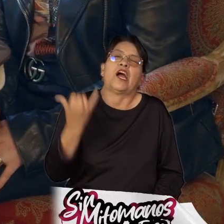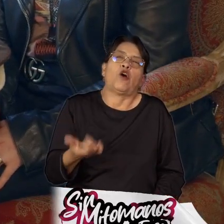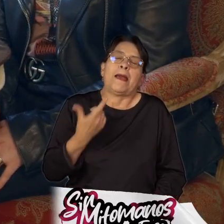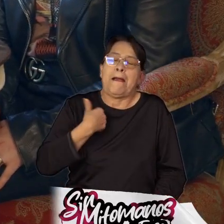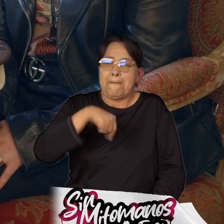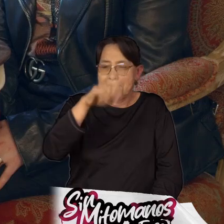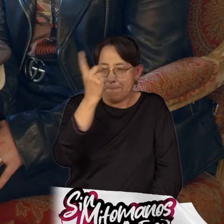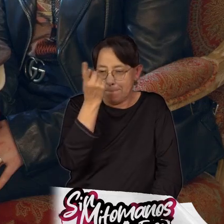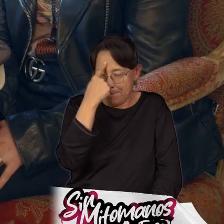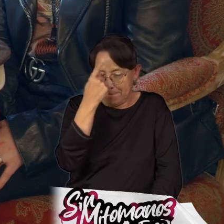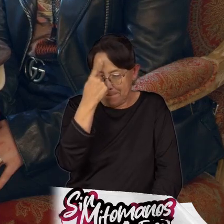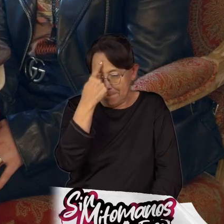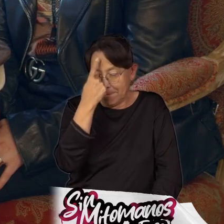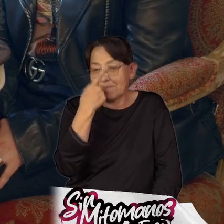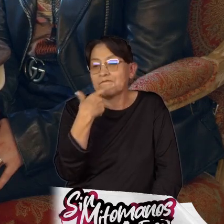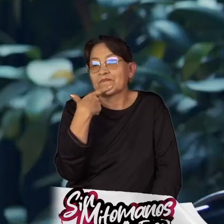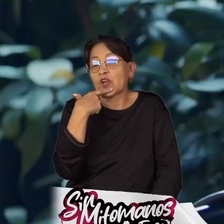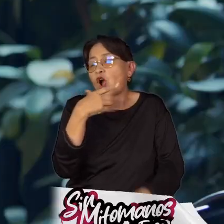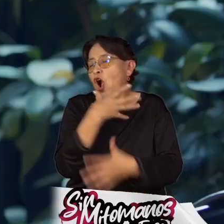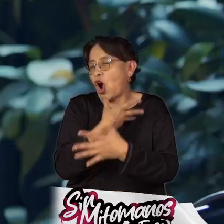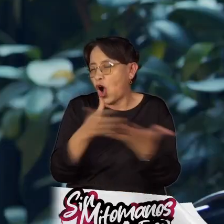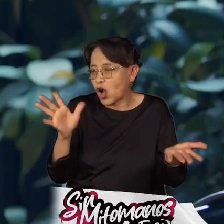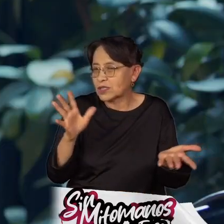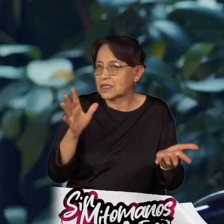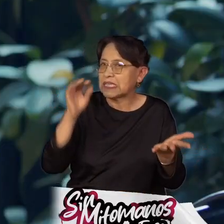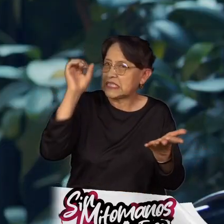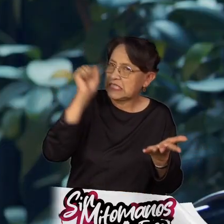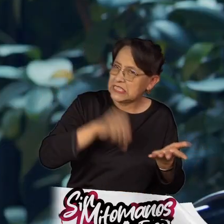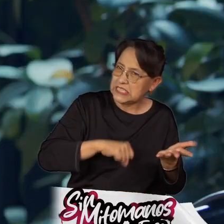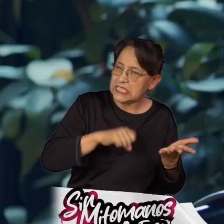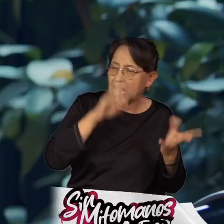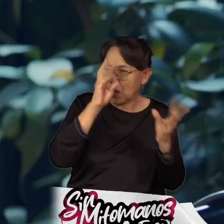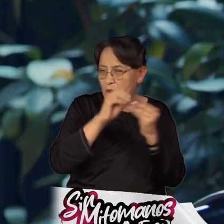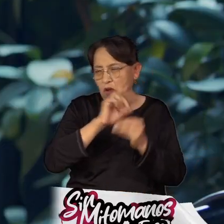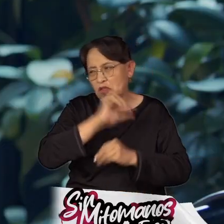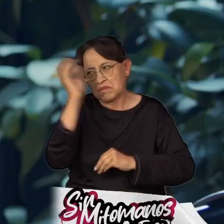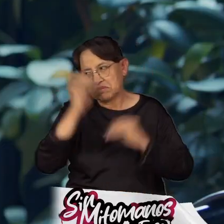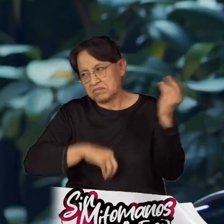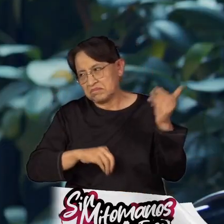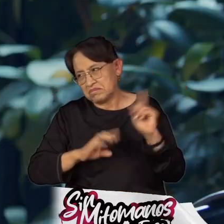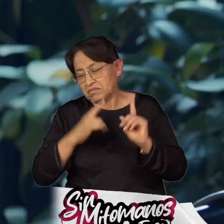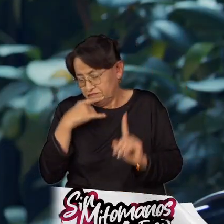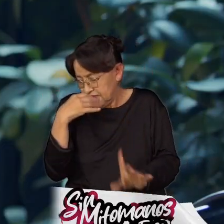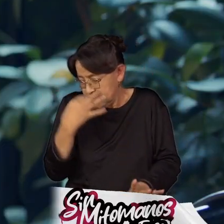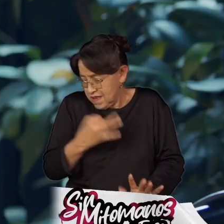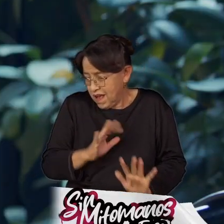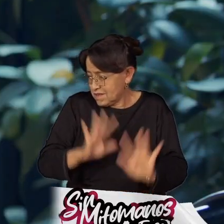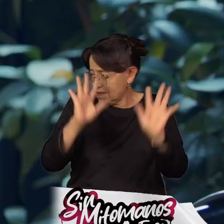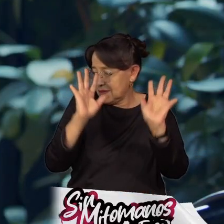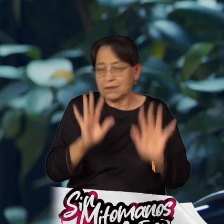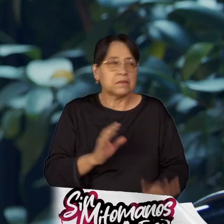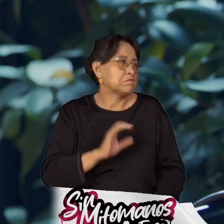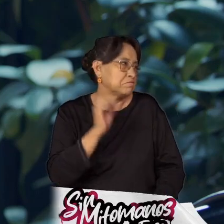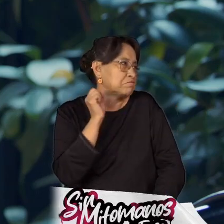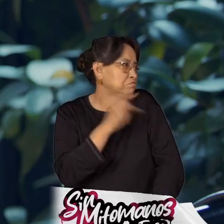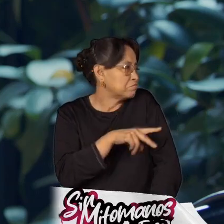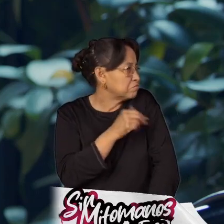ideas pienso que hay cosas a favor y cosas en contra. Esa es la política, ¿verdad?